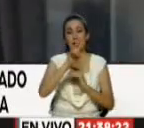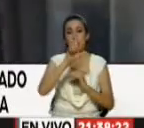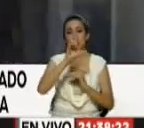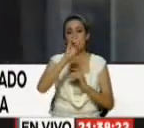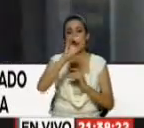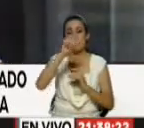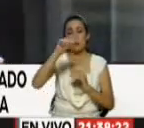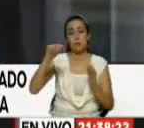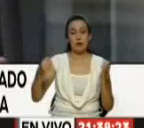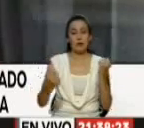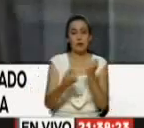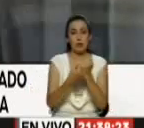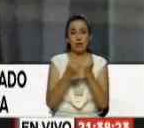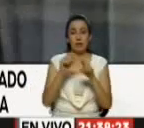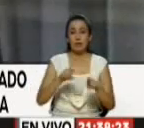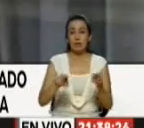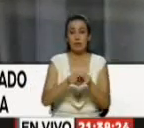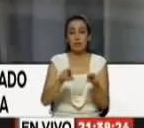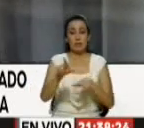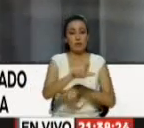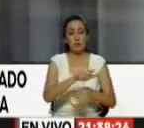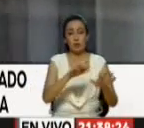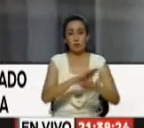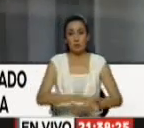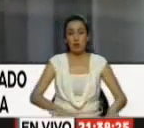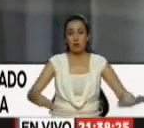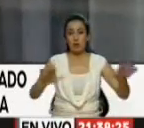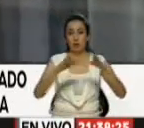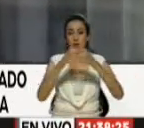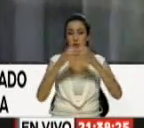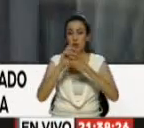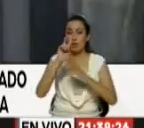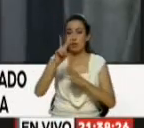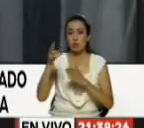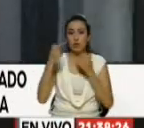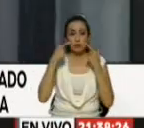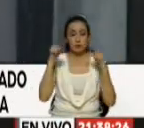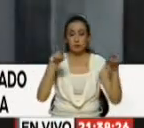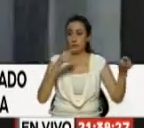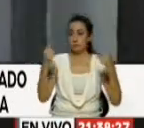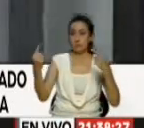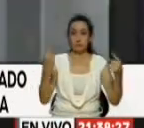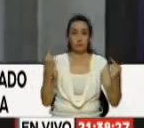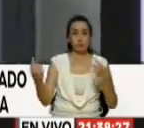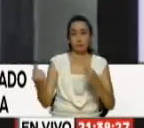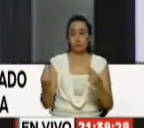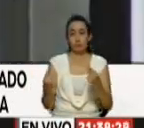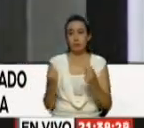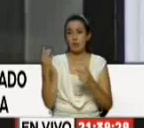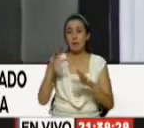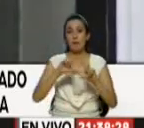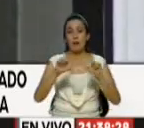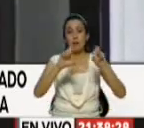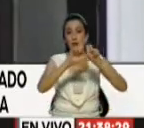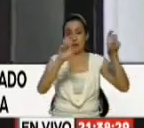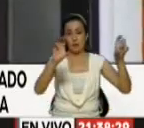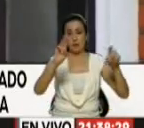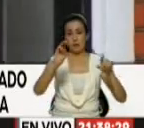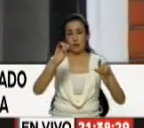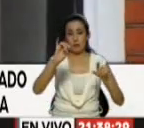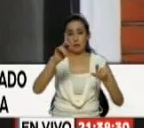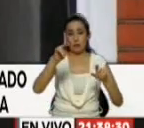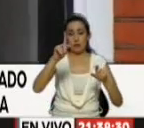personal a puerta cerrada en un lugar y momento conveniente para las dos partes. Mientras que WikiLeaks indicó que el equipo legal de Assange